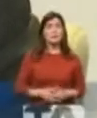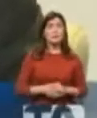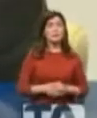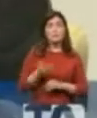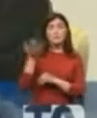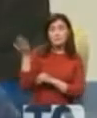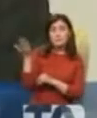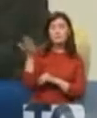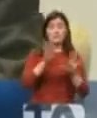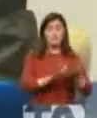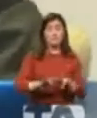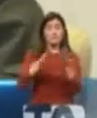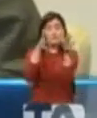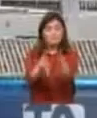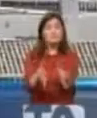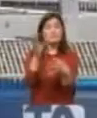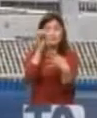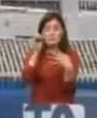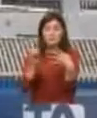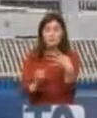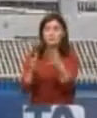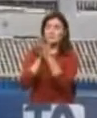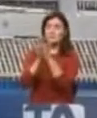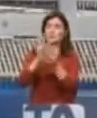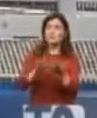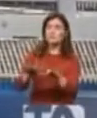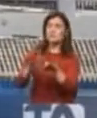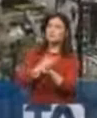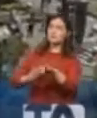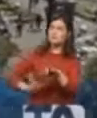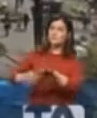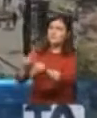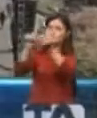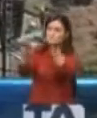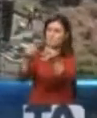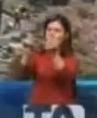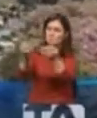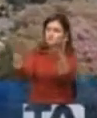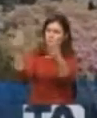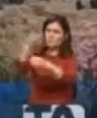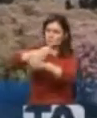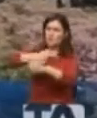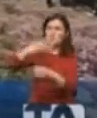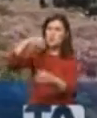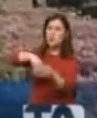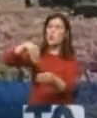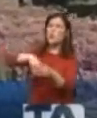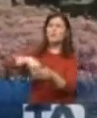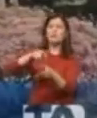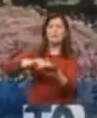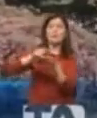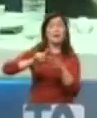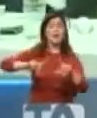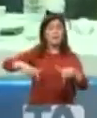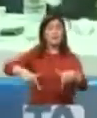Augusto Barrera solicitará una consulta jurídica a la Secretaría de la Presidencia sobre el alcance del decreto de austeridad firmado por el